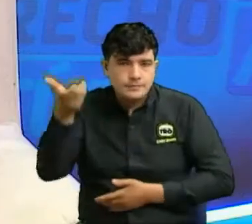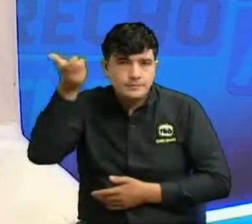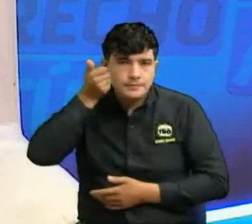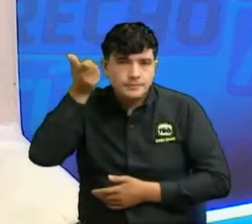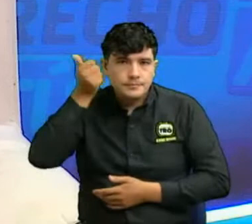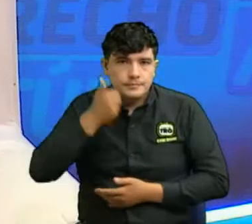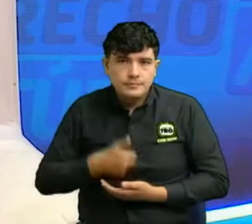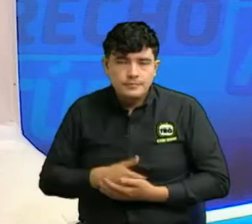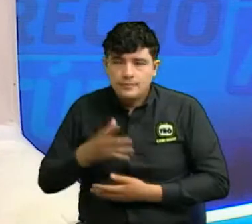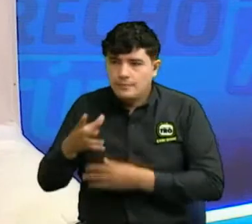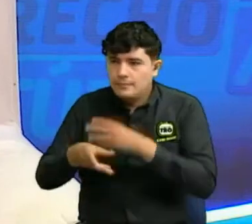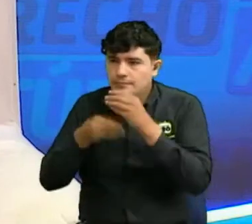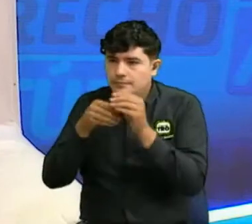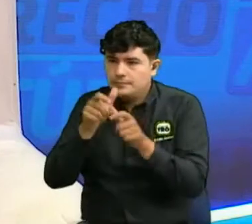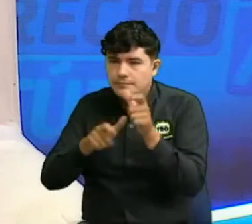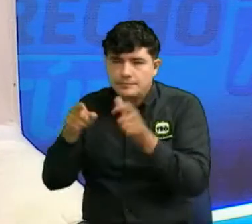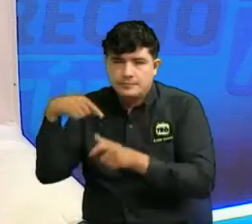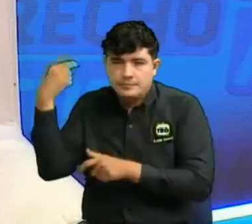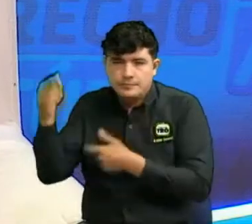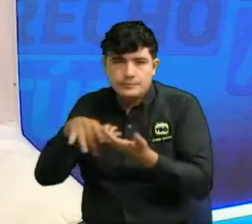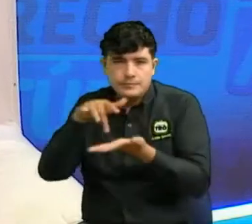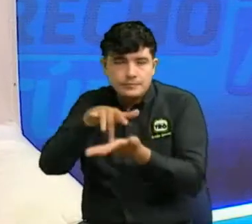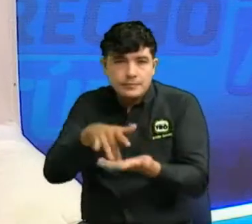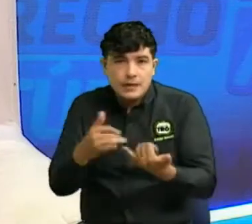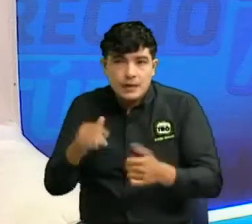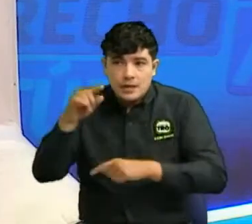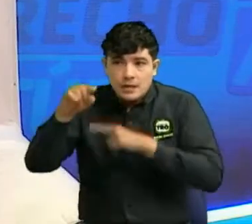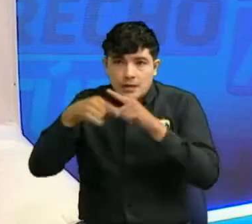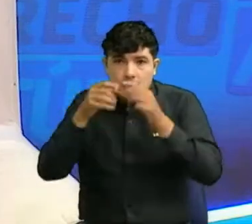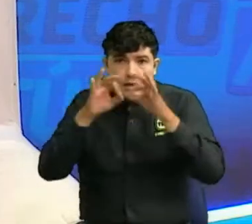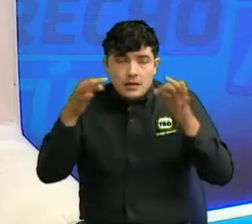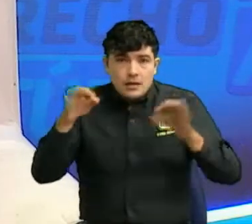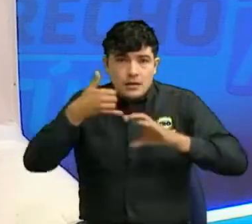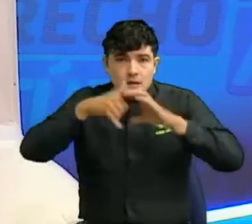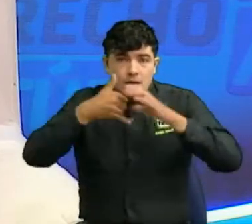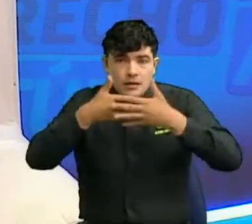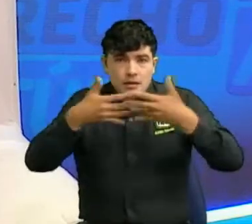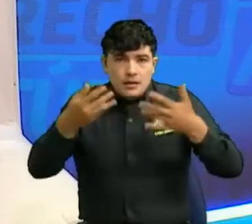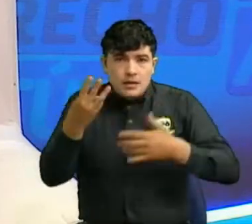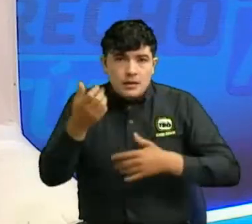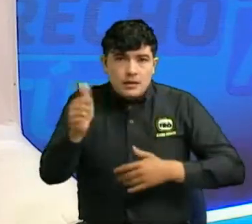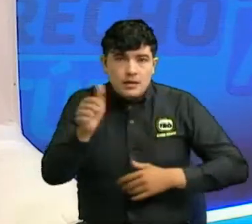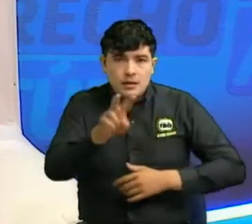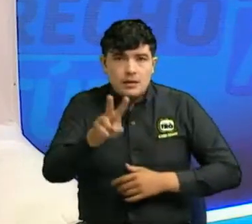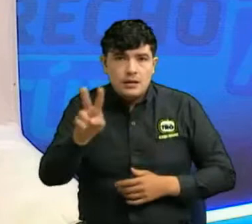Continúa la participación de nuestros televidentes. En esta oportunidad nos llegan mensajes de WhatsApp a través del